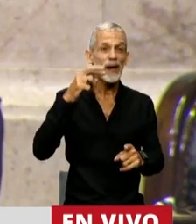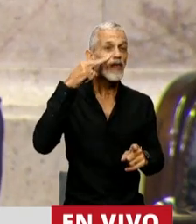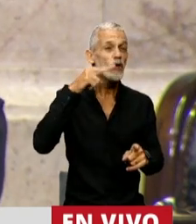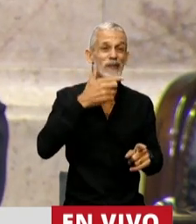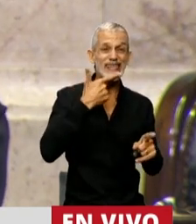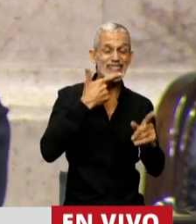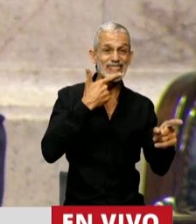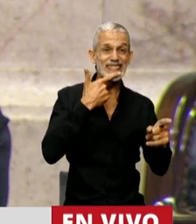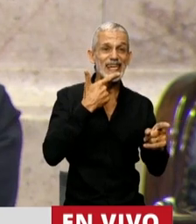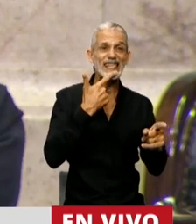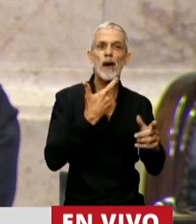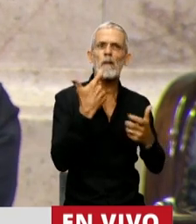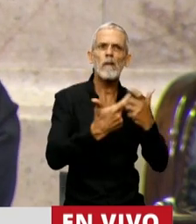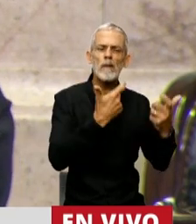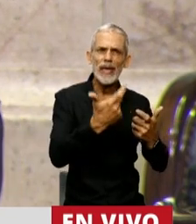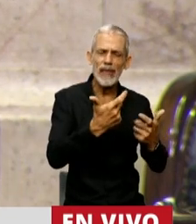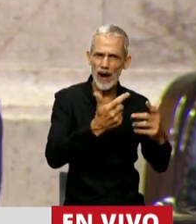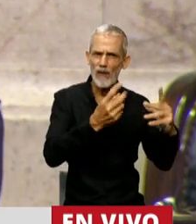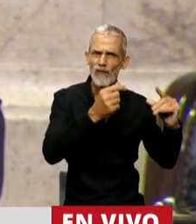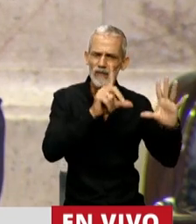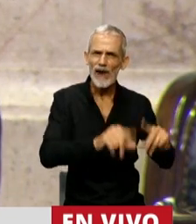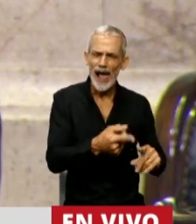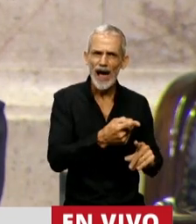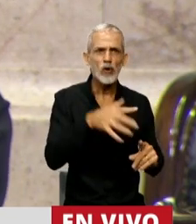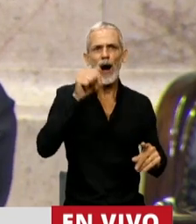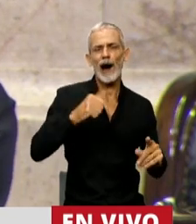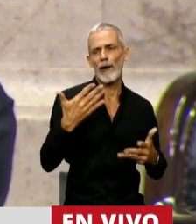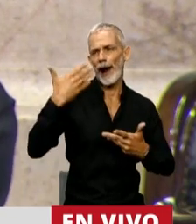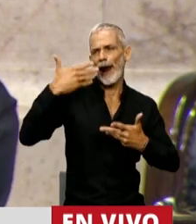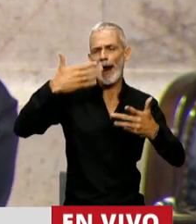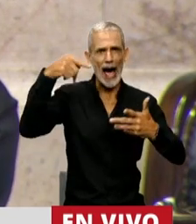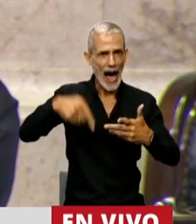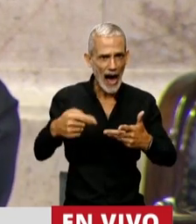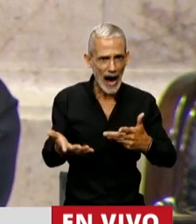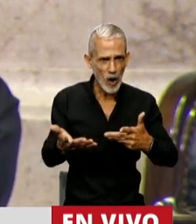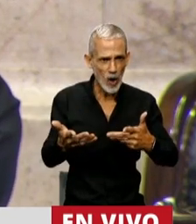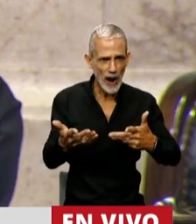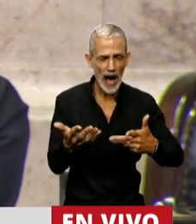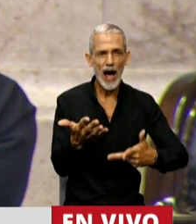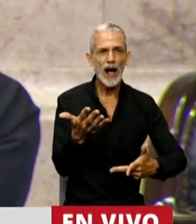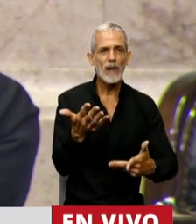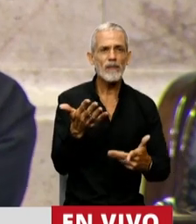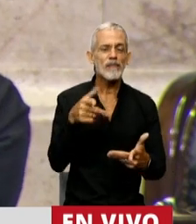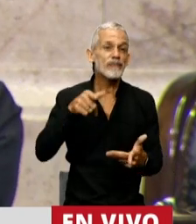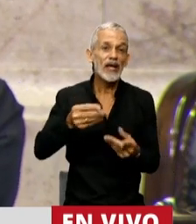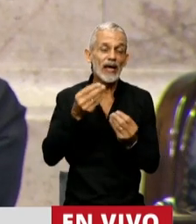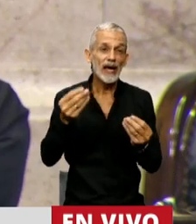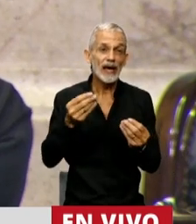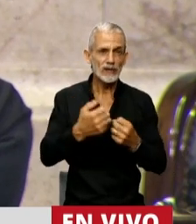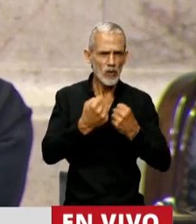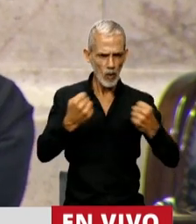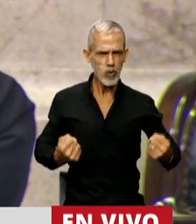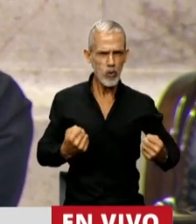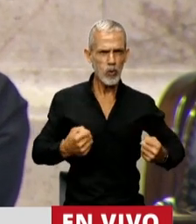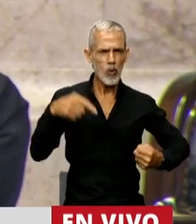2017 tan baratísimas muchos de los que se llenan la boca acá y se hacen los corajudos acá